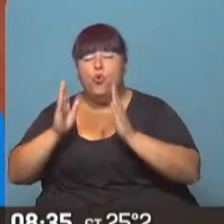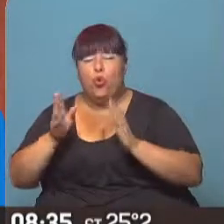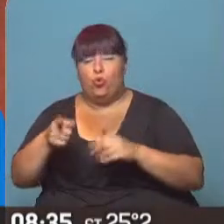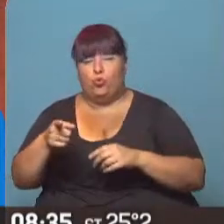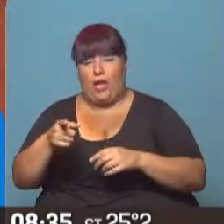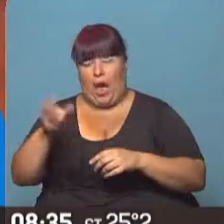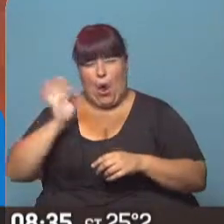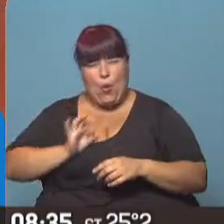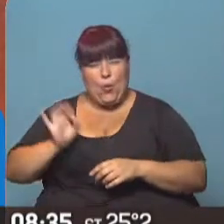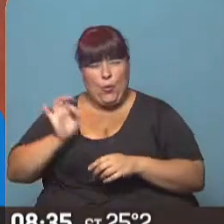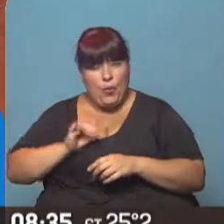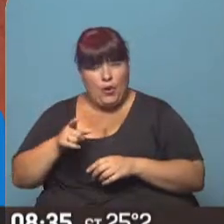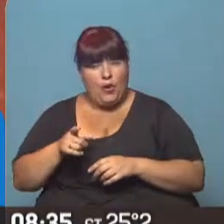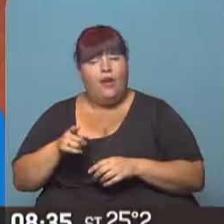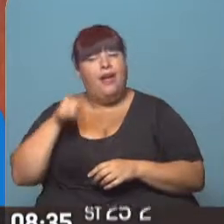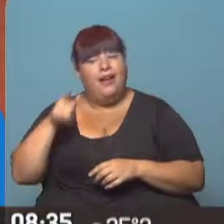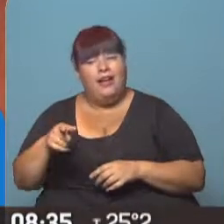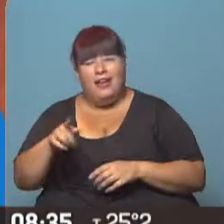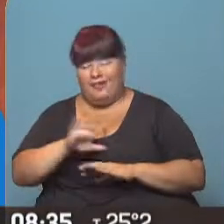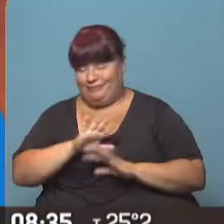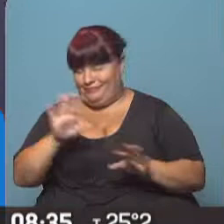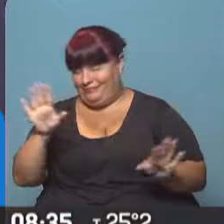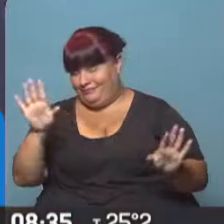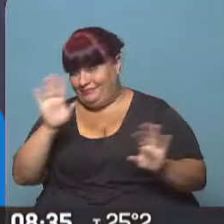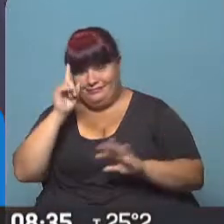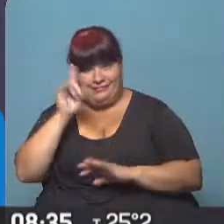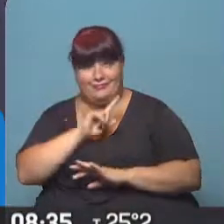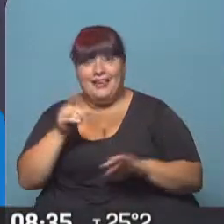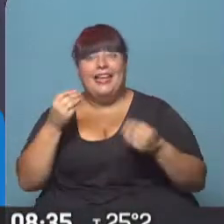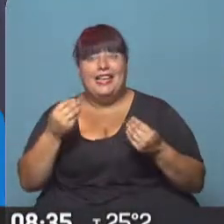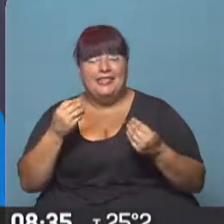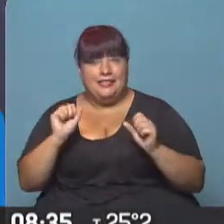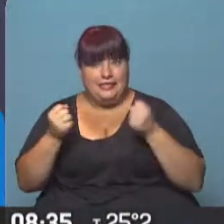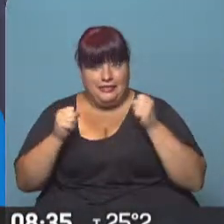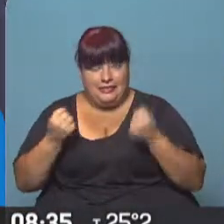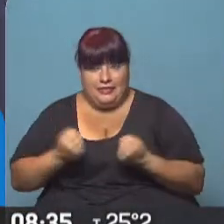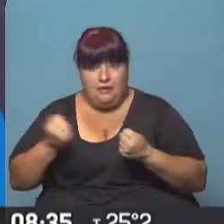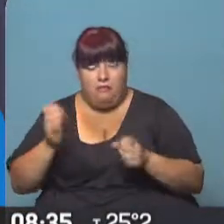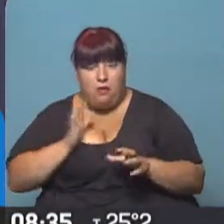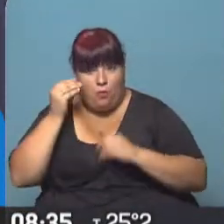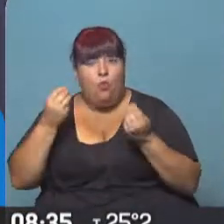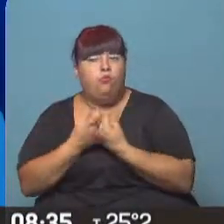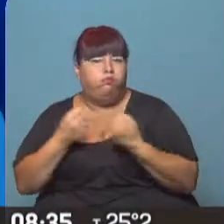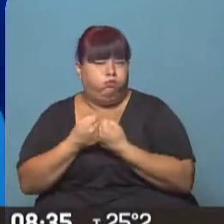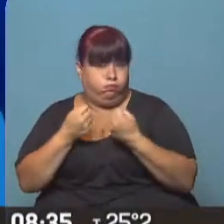de las antiguas, digamos. Usted no se imagina lo que significa la tensión nerviosa y la tasa